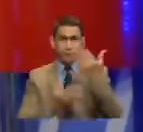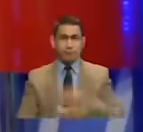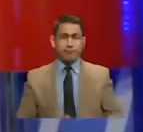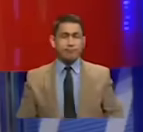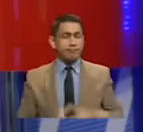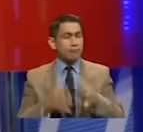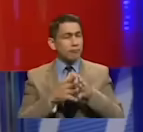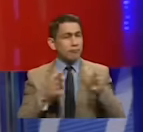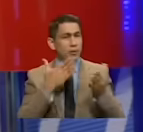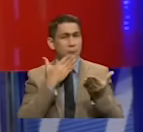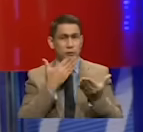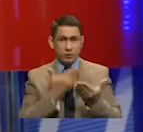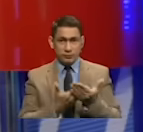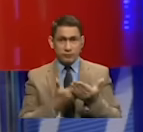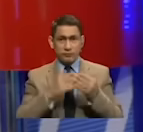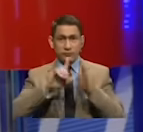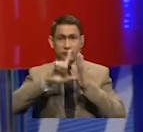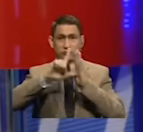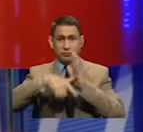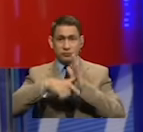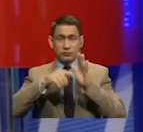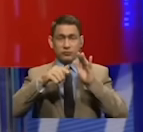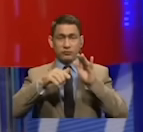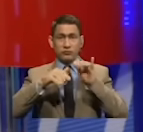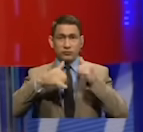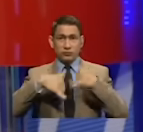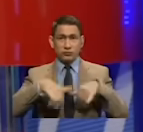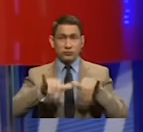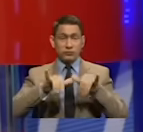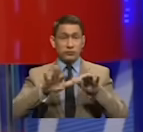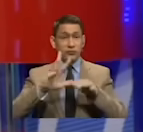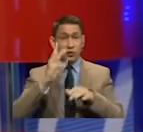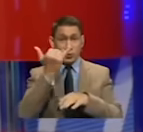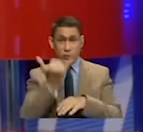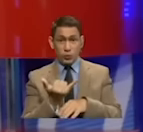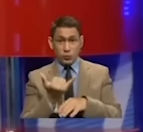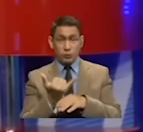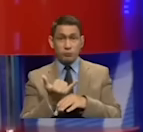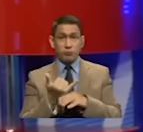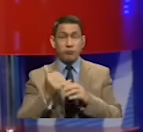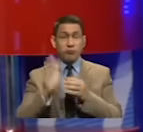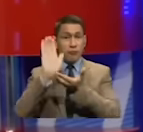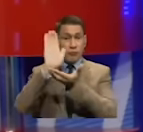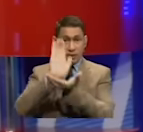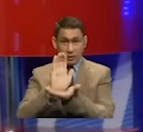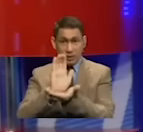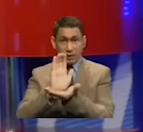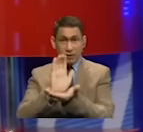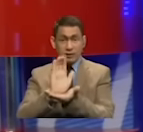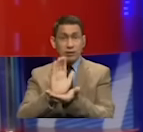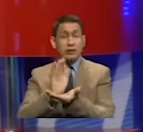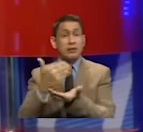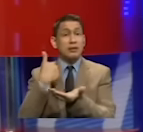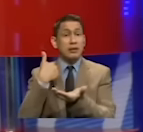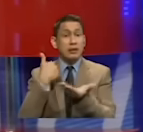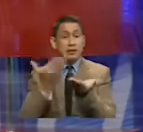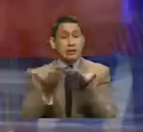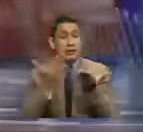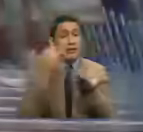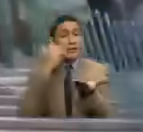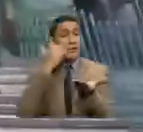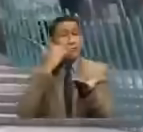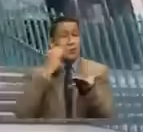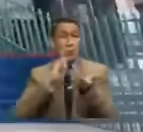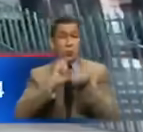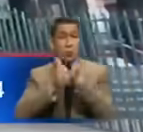Estaremos muy pendientes, mi querido Cristian. Seguimos con más atención, porque desde el día de hoy el IES cuenta con una línea exclusiva de WhatsApp